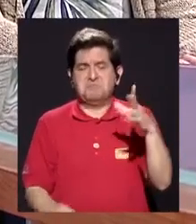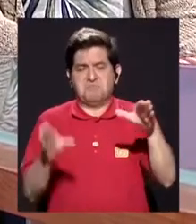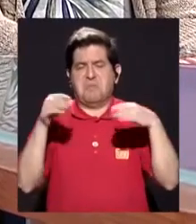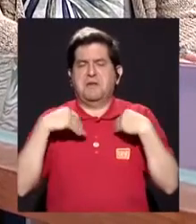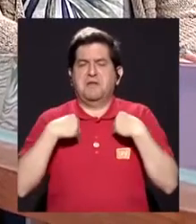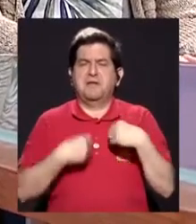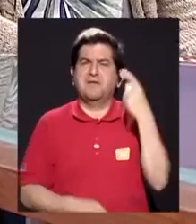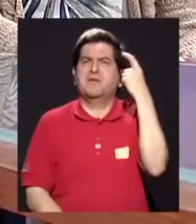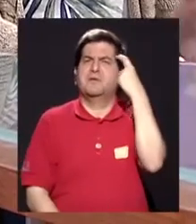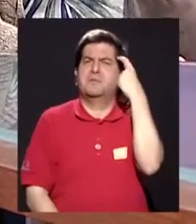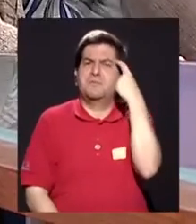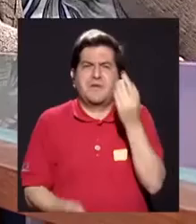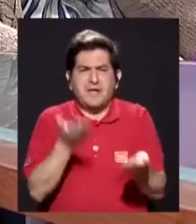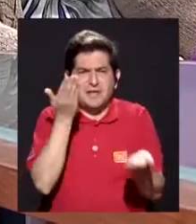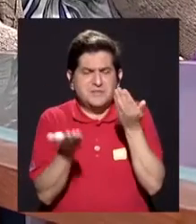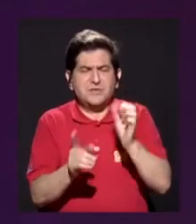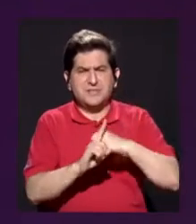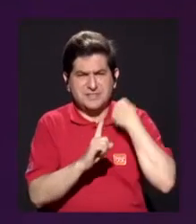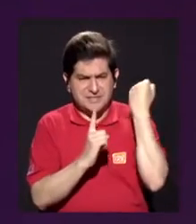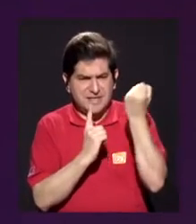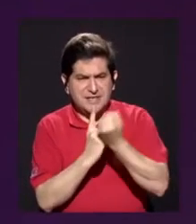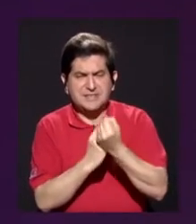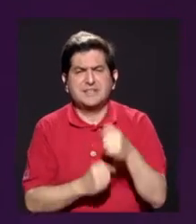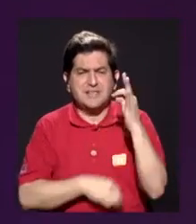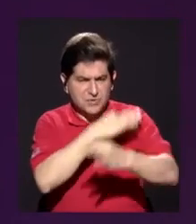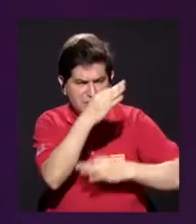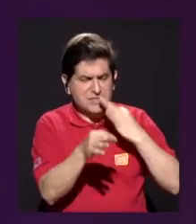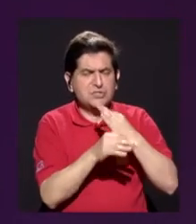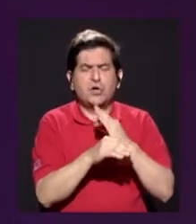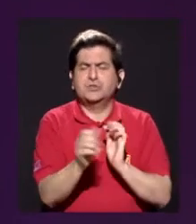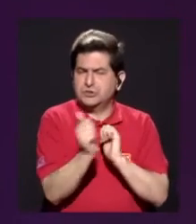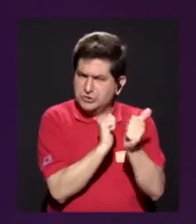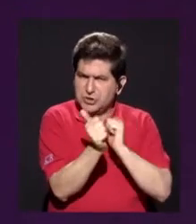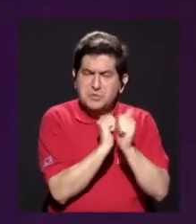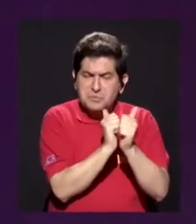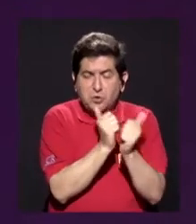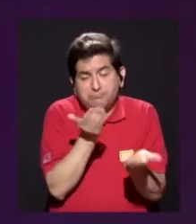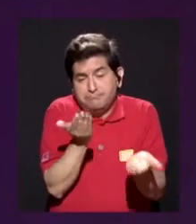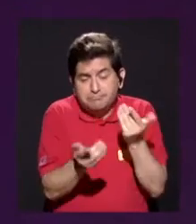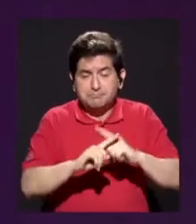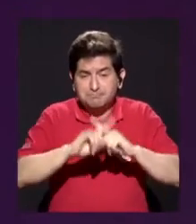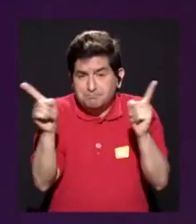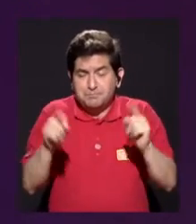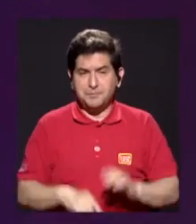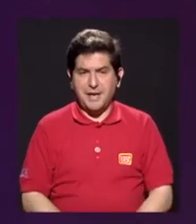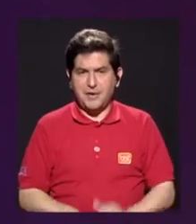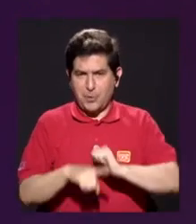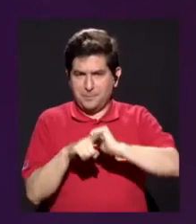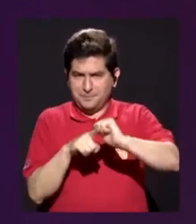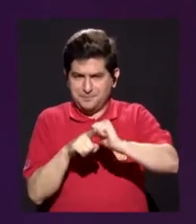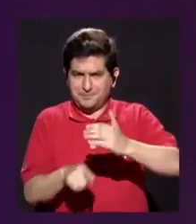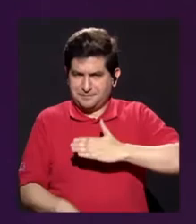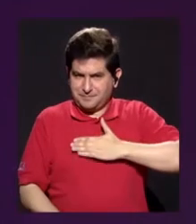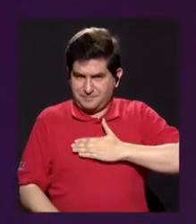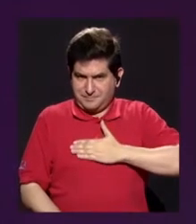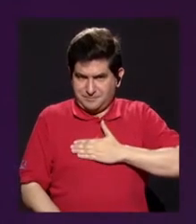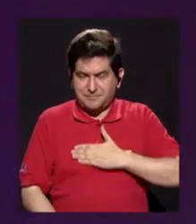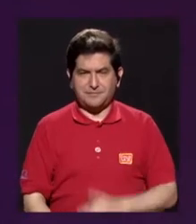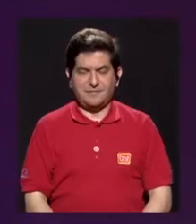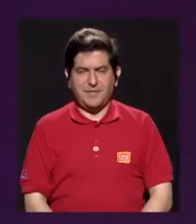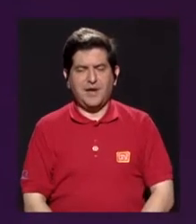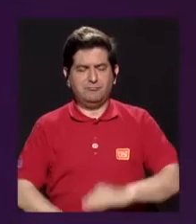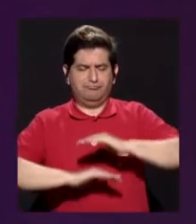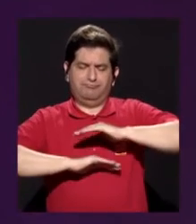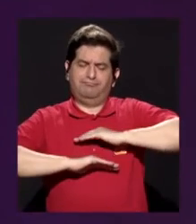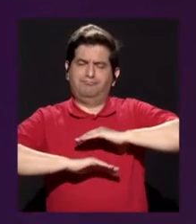de esos extremos llega a veces en ese tipo de deporte, ¿verdad? Pero es una práctica que a mí particularmente me